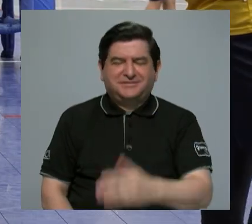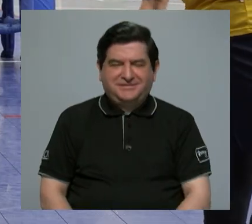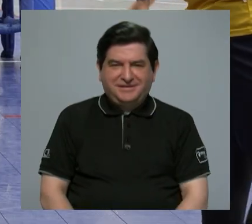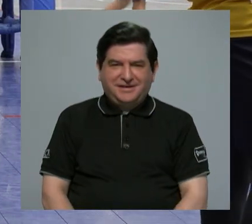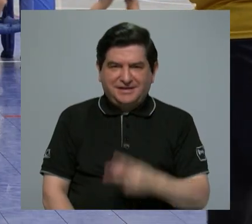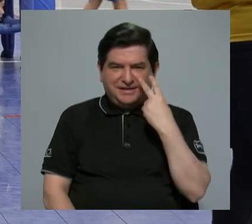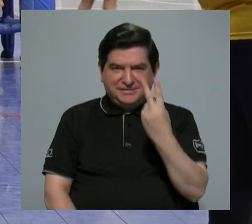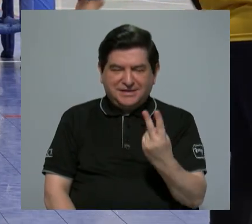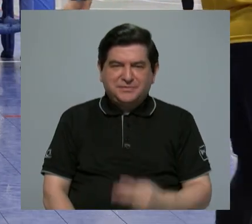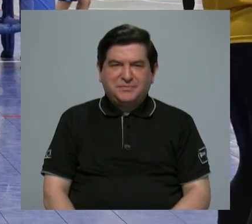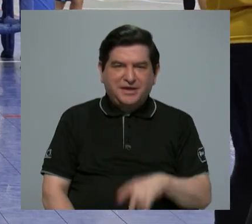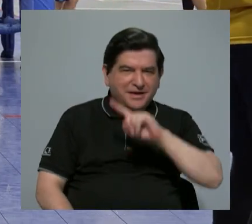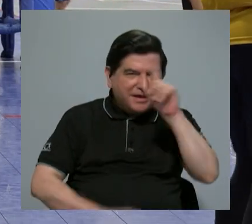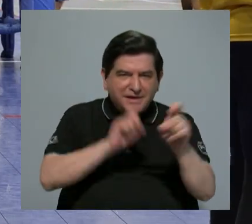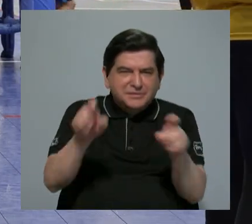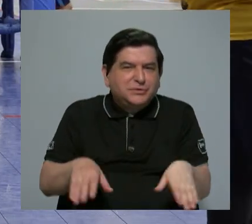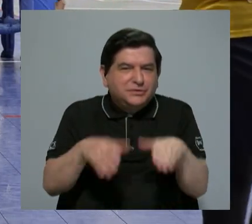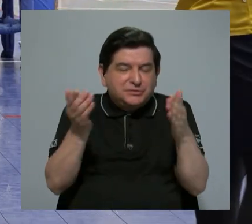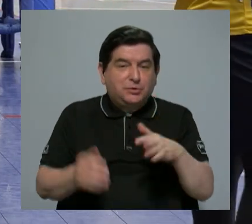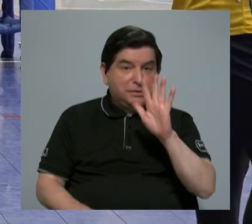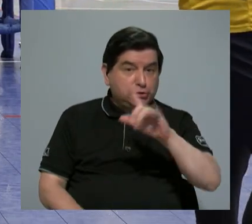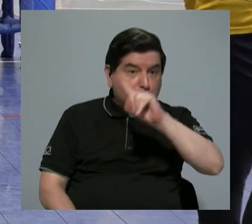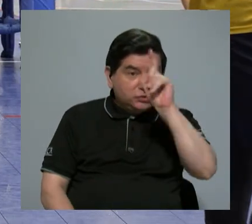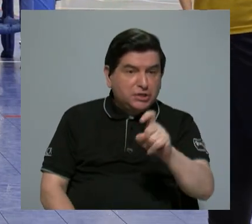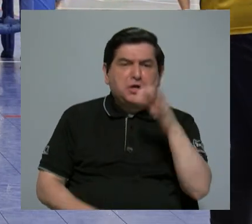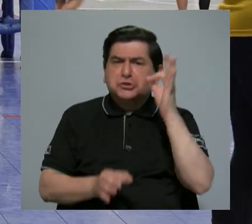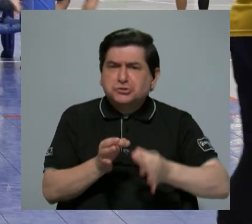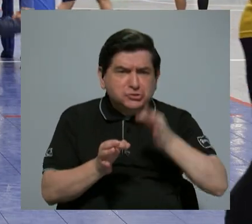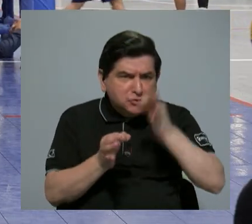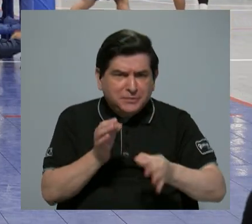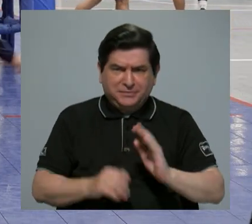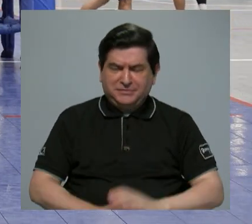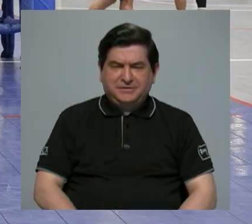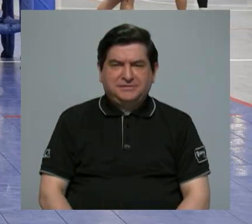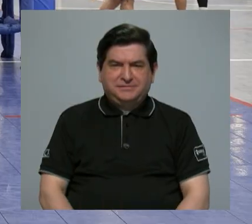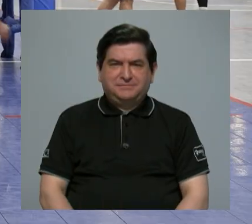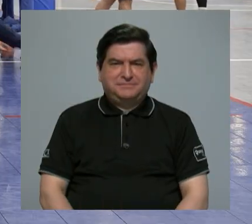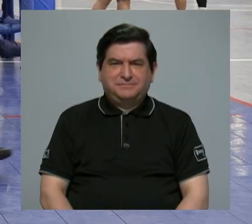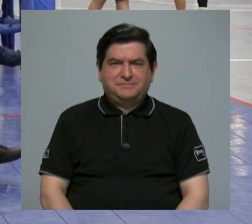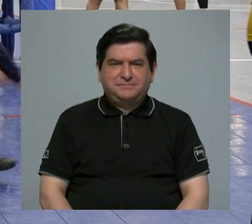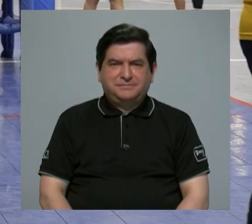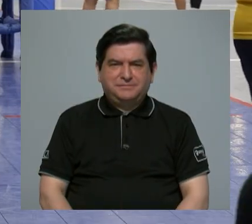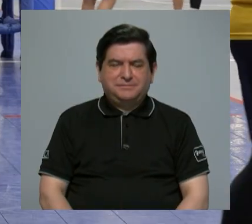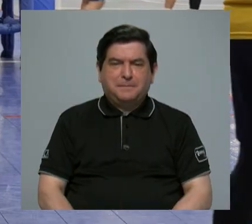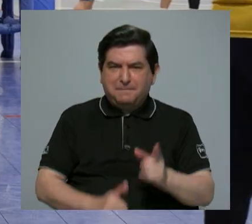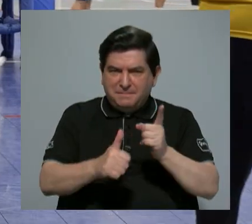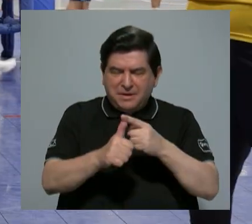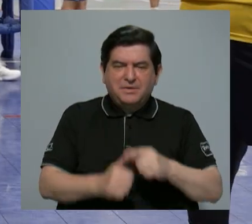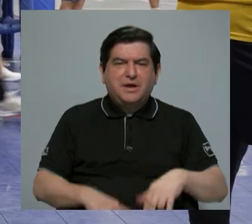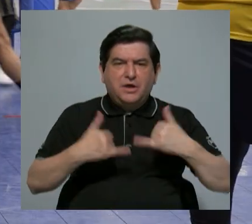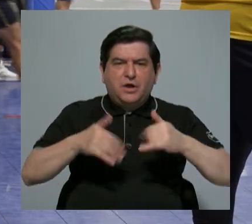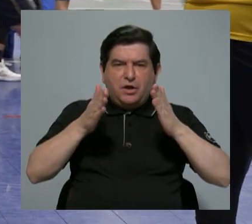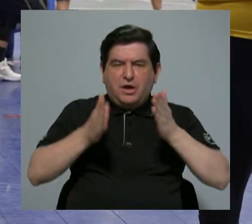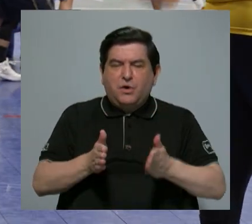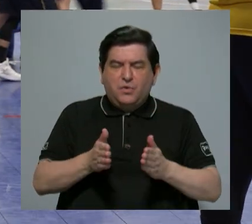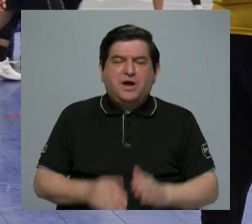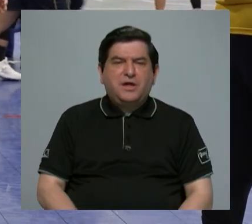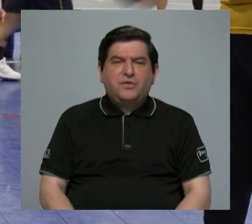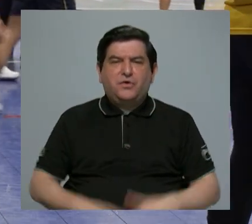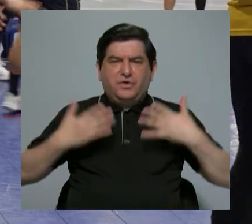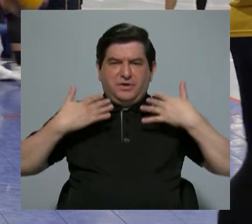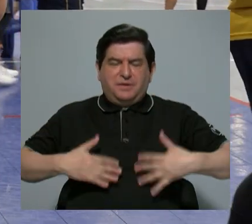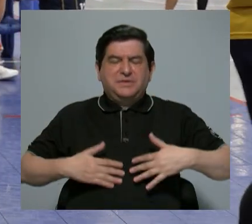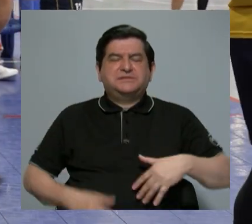a ver cómo le va en esta trivia. Son 5 preguntas muy sencillas. ¿Está bien? Dice, la primera, ¿qué jugadora utiliza